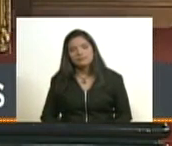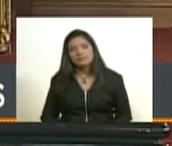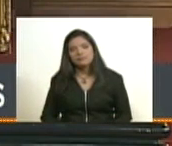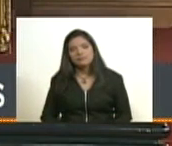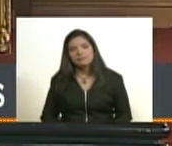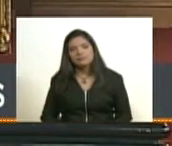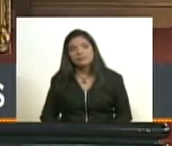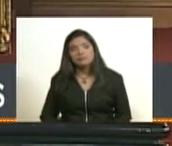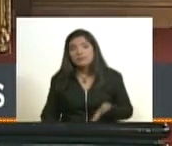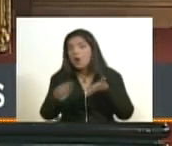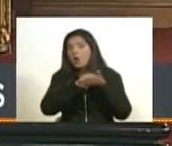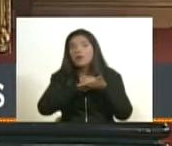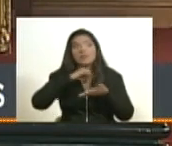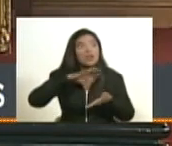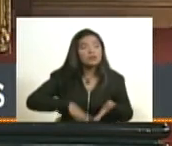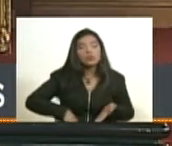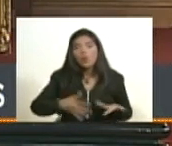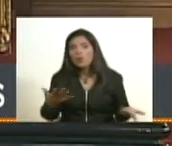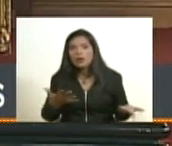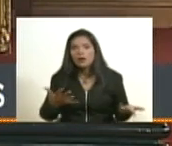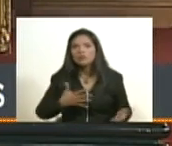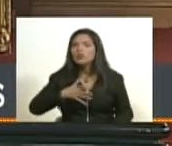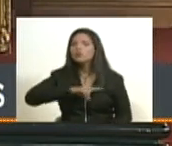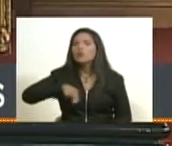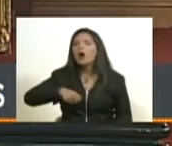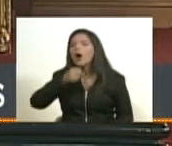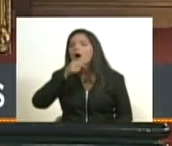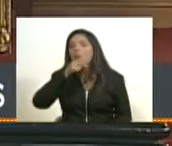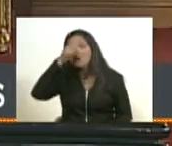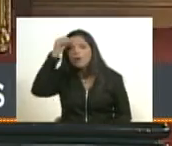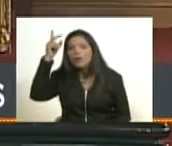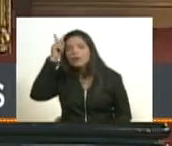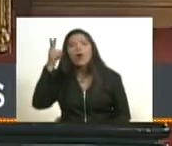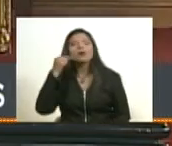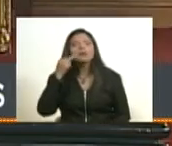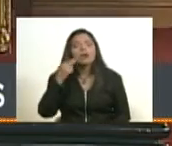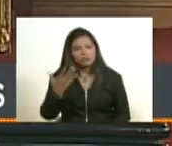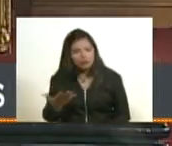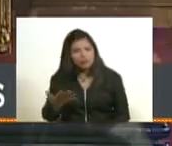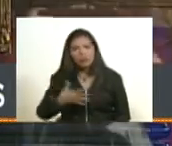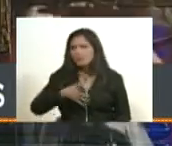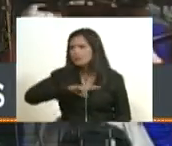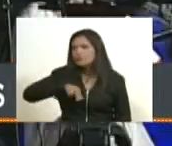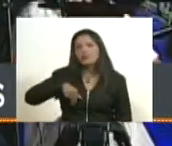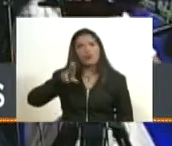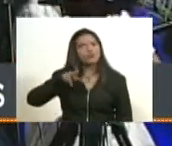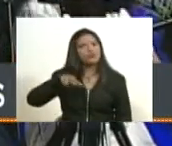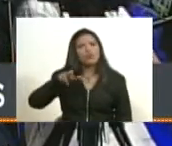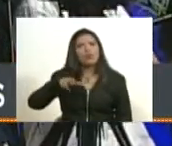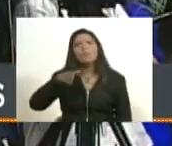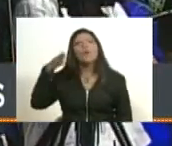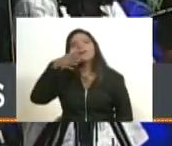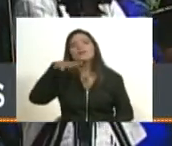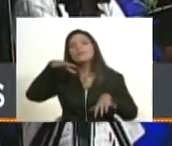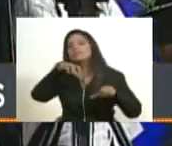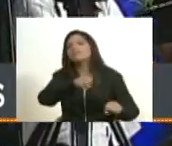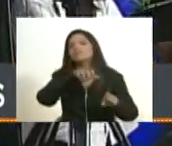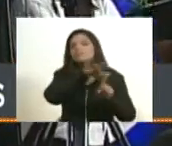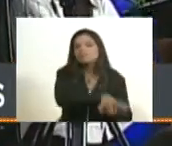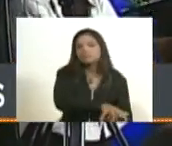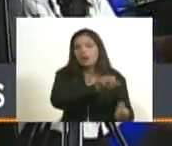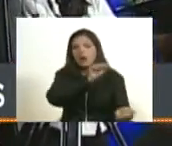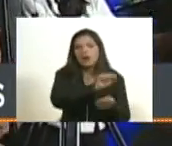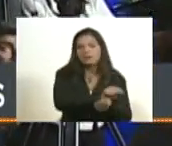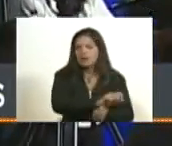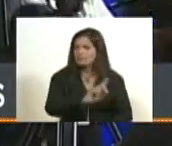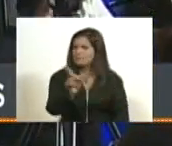Es que lo borraron de la historia, el holocausto de nuestros abuelos indios y africanos. Nosotros nunca hemos salido a conquistar a nadie, a colonizar a nadie, a esclavizar a